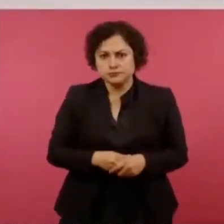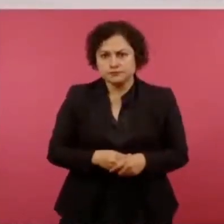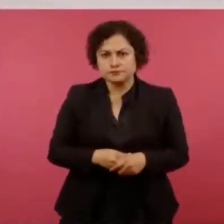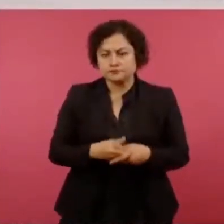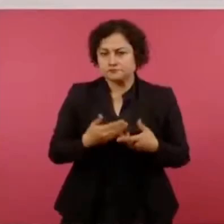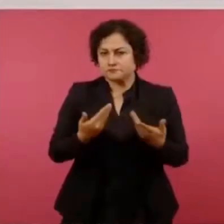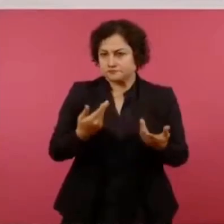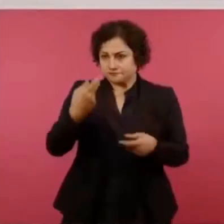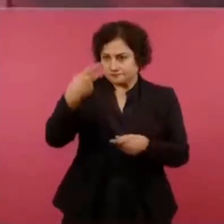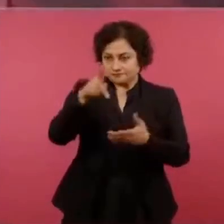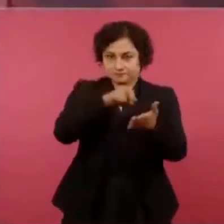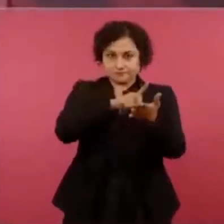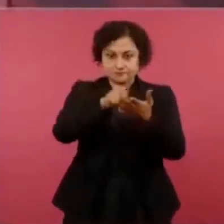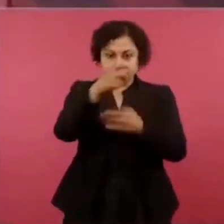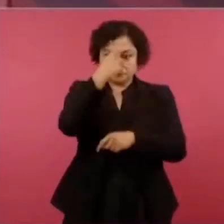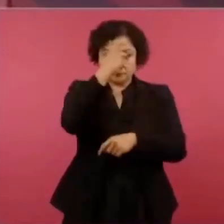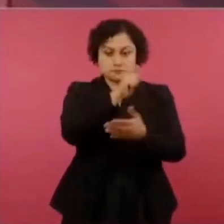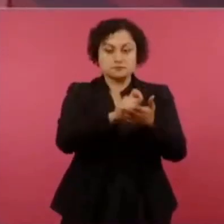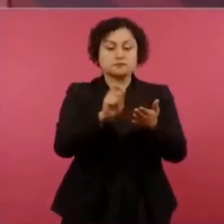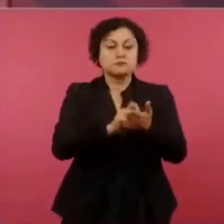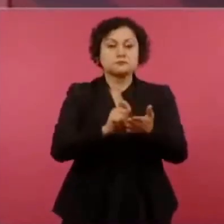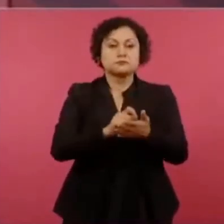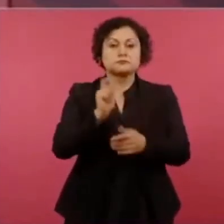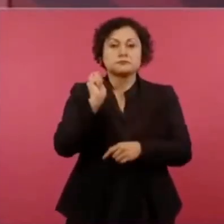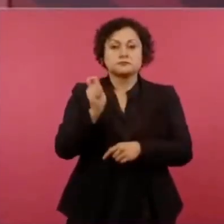sus libros mejores,